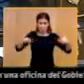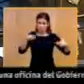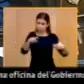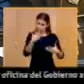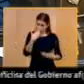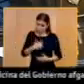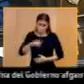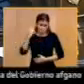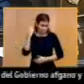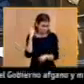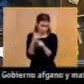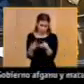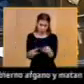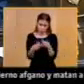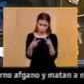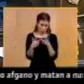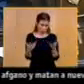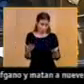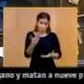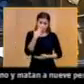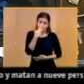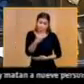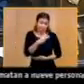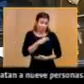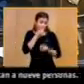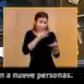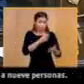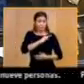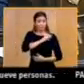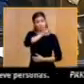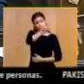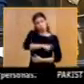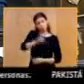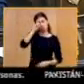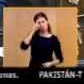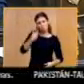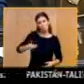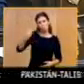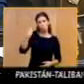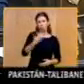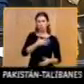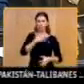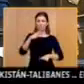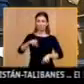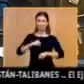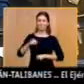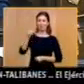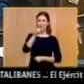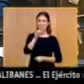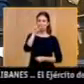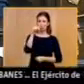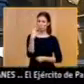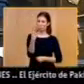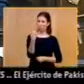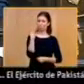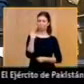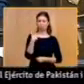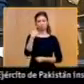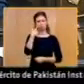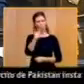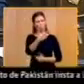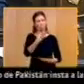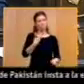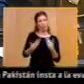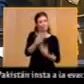actualidad. Siento decirle que el señor Rodríguez Zapatero, que pretendía la investidura del 2004 con un talante de